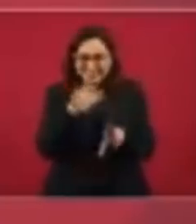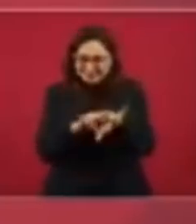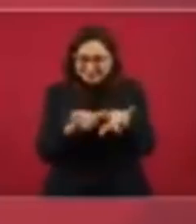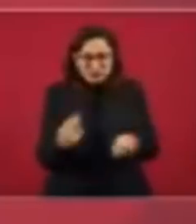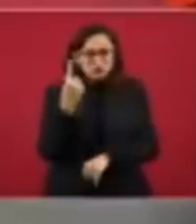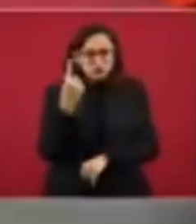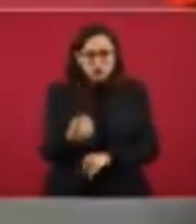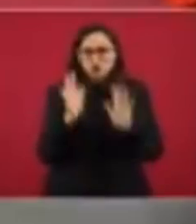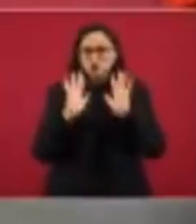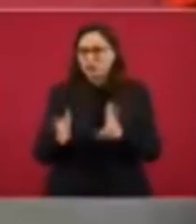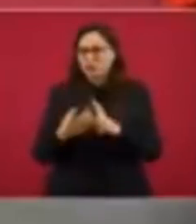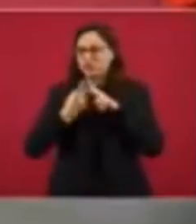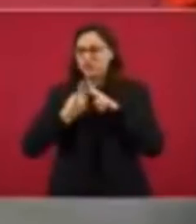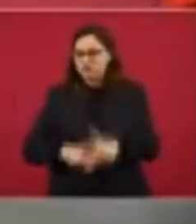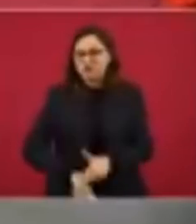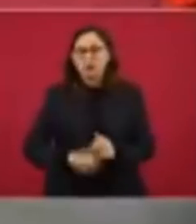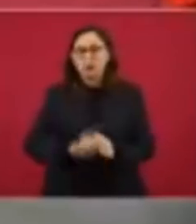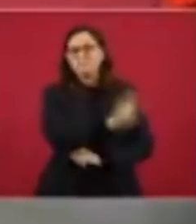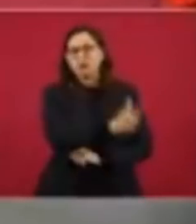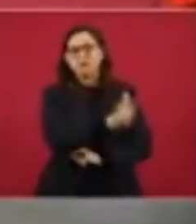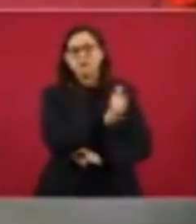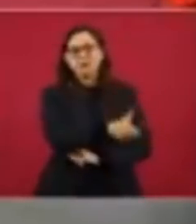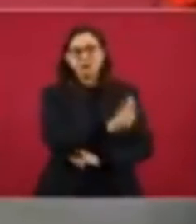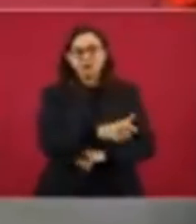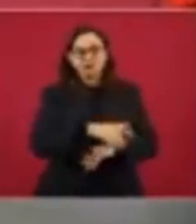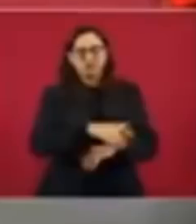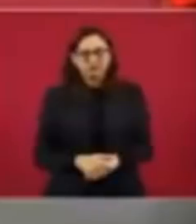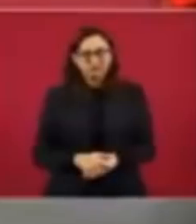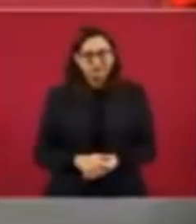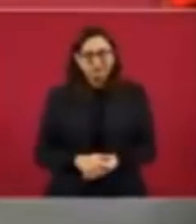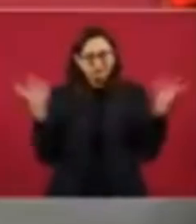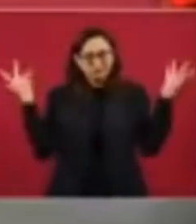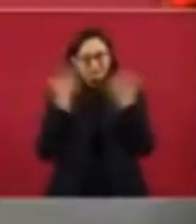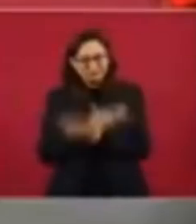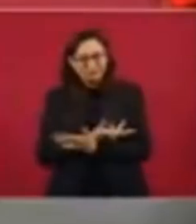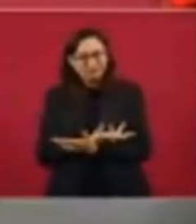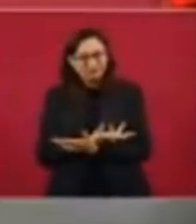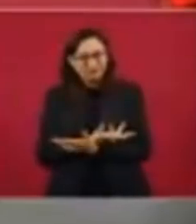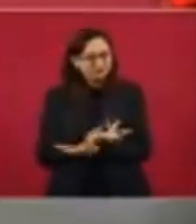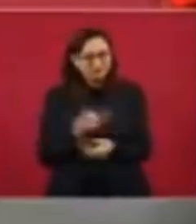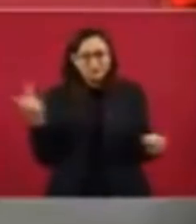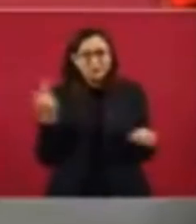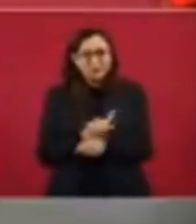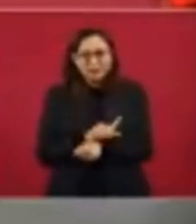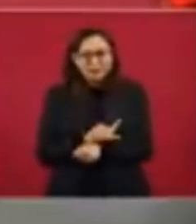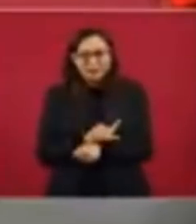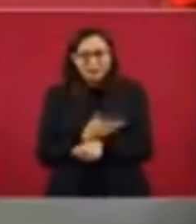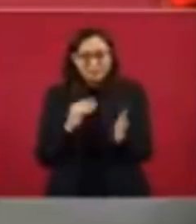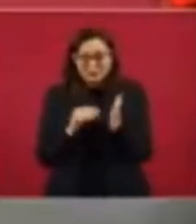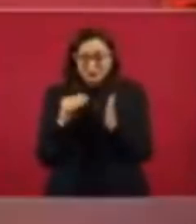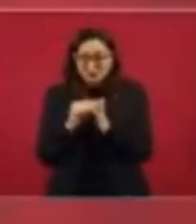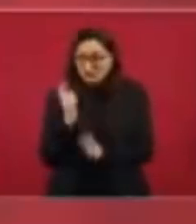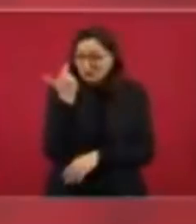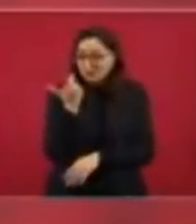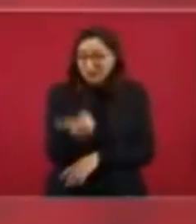mes con mes. Entonces estamos revisando esos contratos. Estamos hablando de miles de millones de